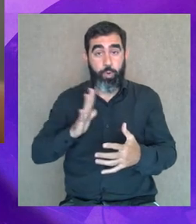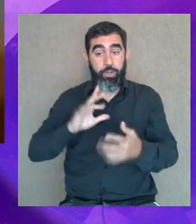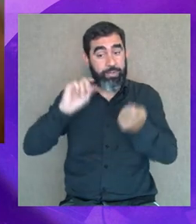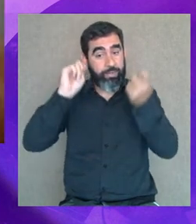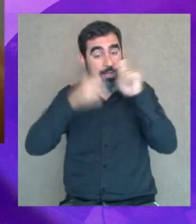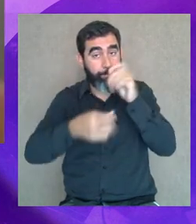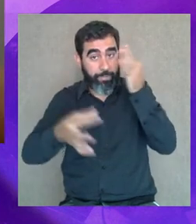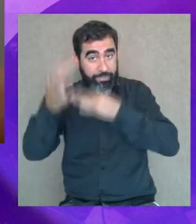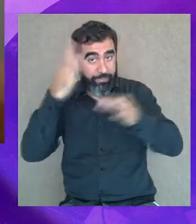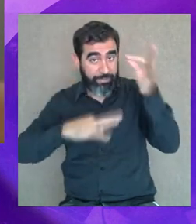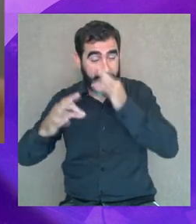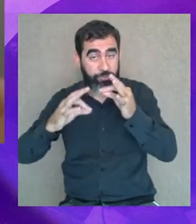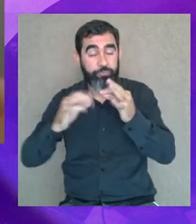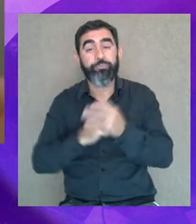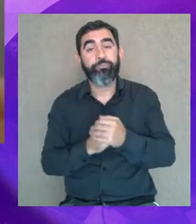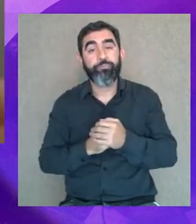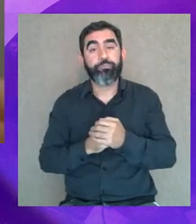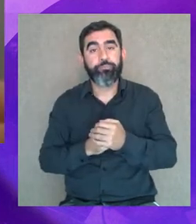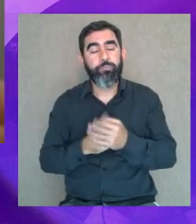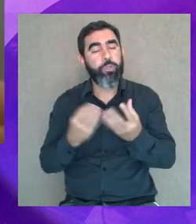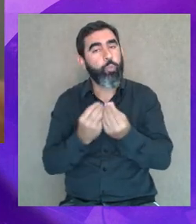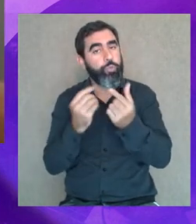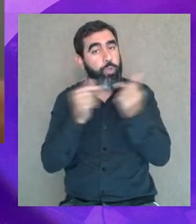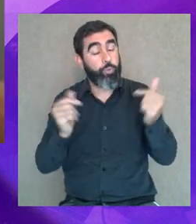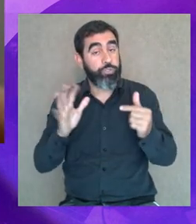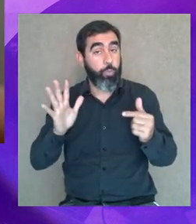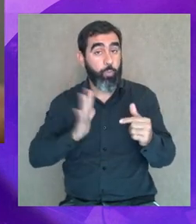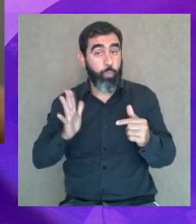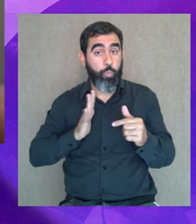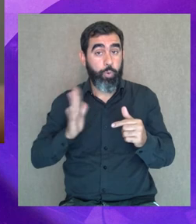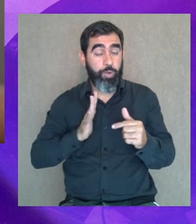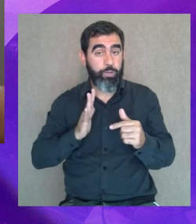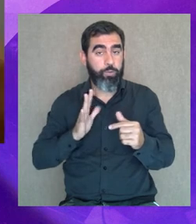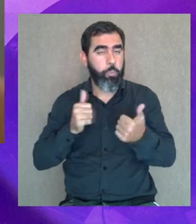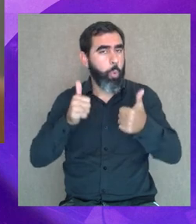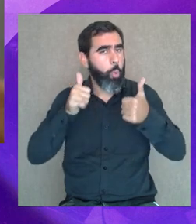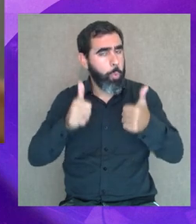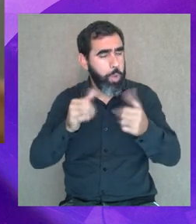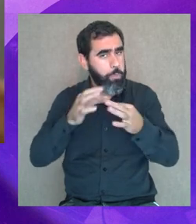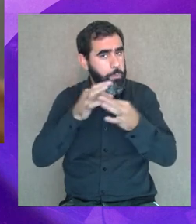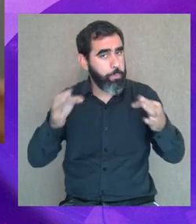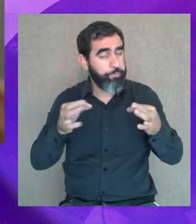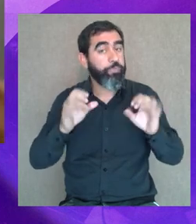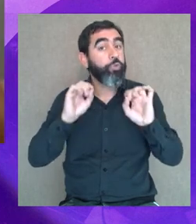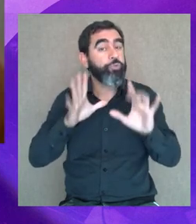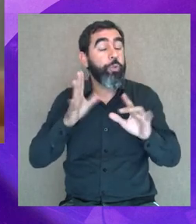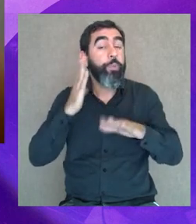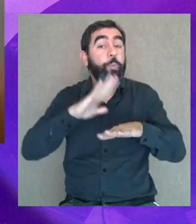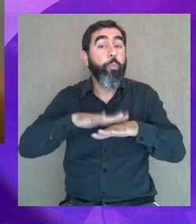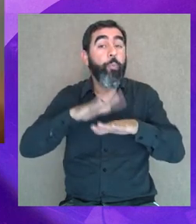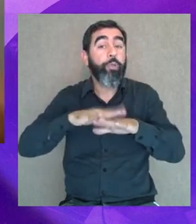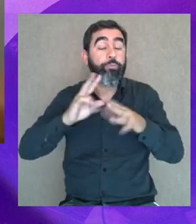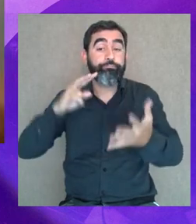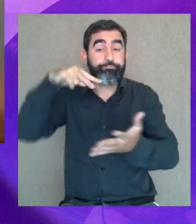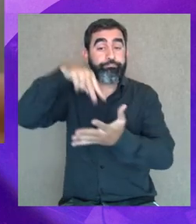pasar al teatro y lo hago con un poco más rápida me pasaban varias cosas la mujer estaba como muy bien posicionada solamente que a la